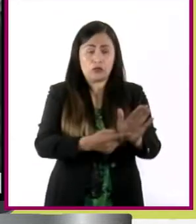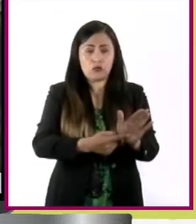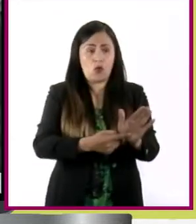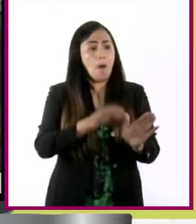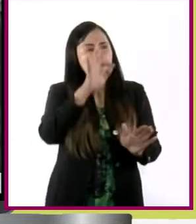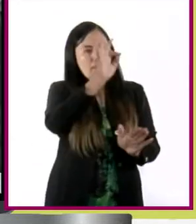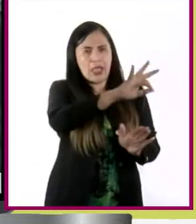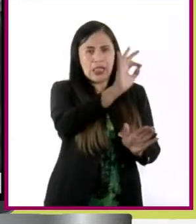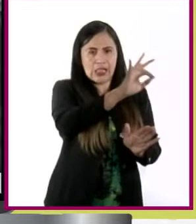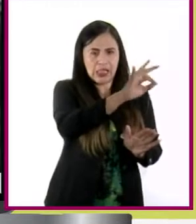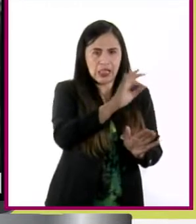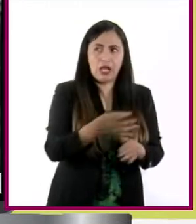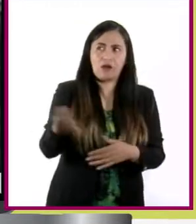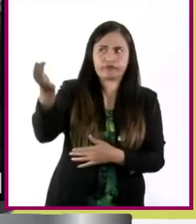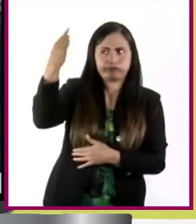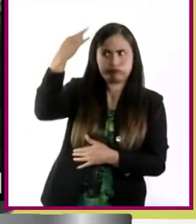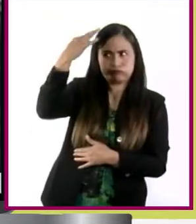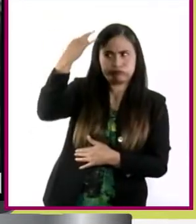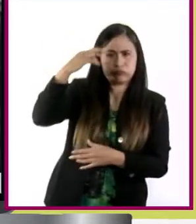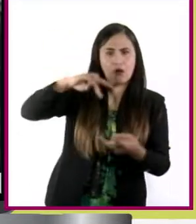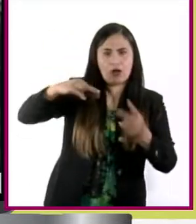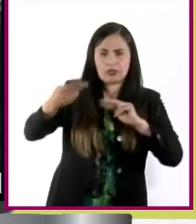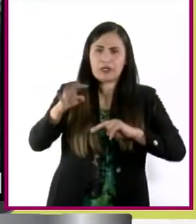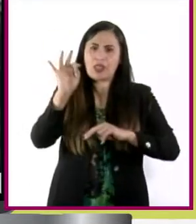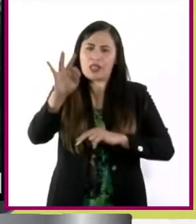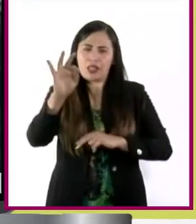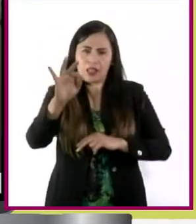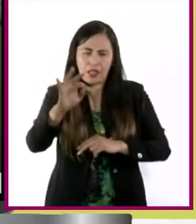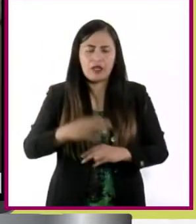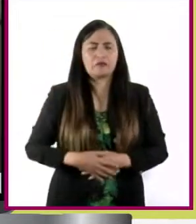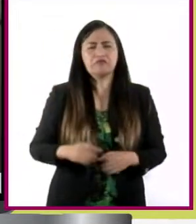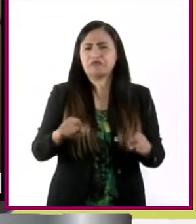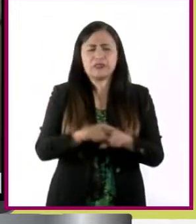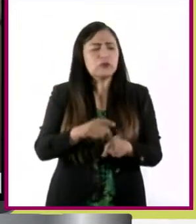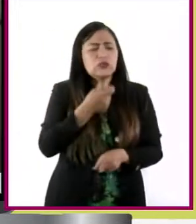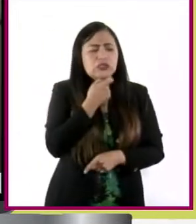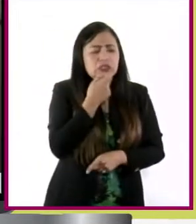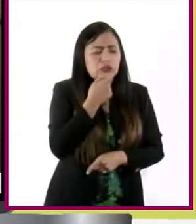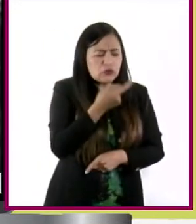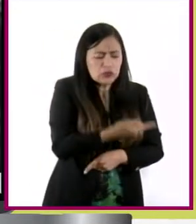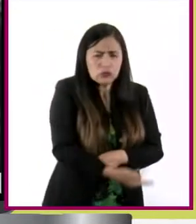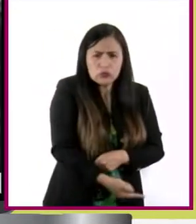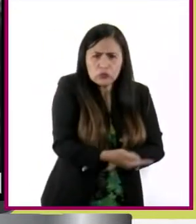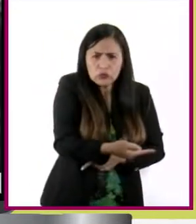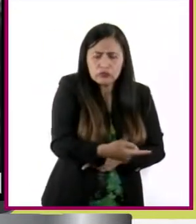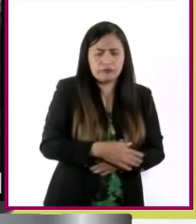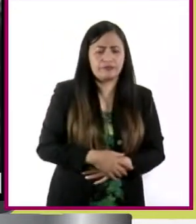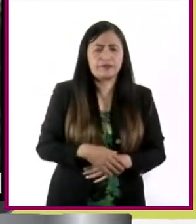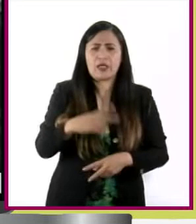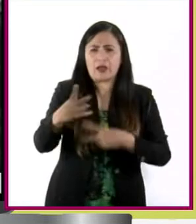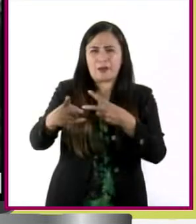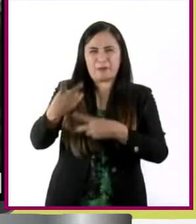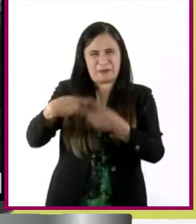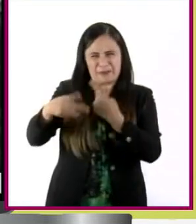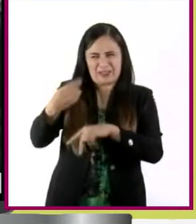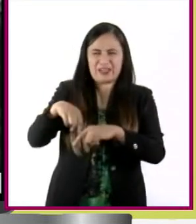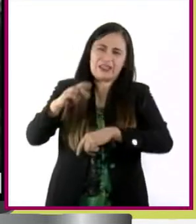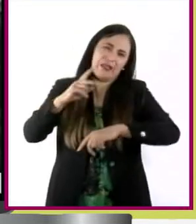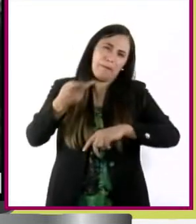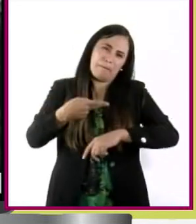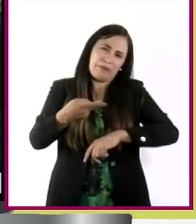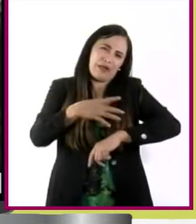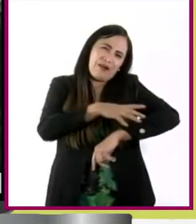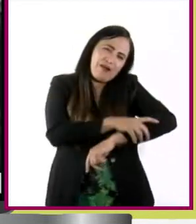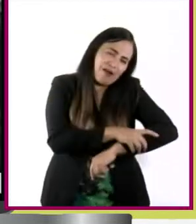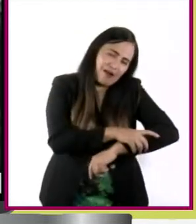nos quiere convencer de algo. Incluso a veces los niños chiquititos, por ejemplo, van y te abrazan una pierna y te dicen, te